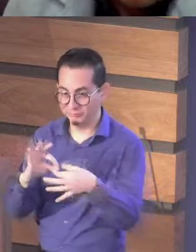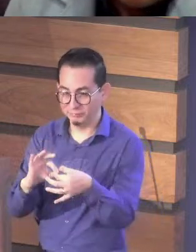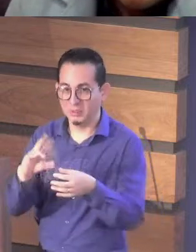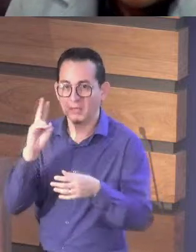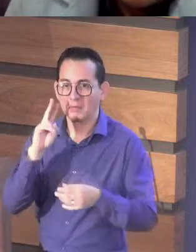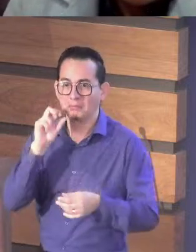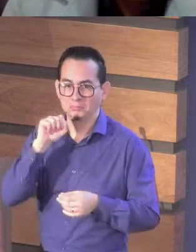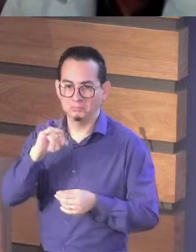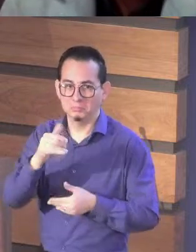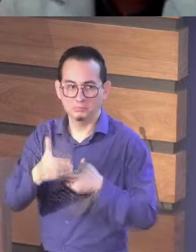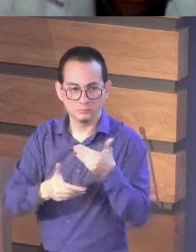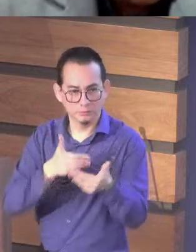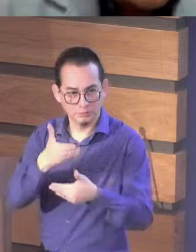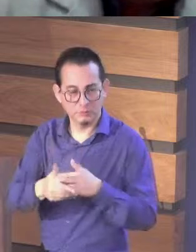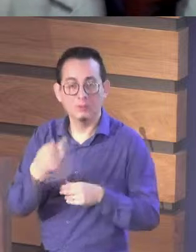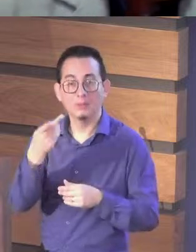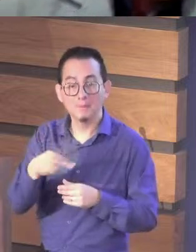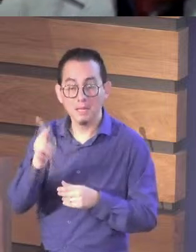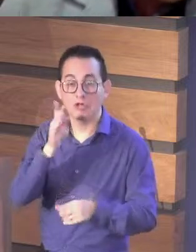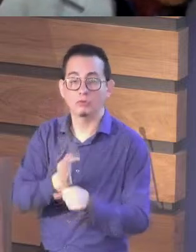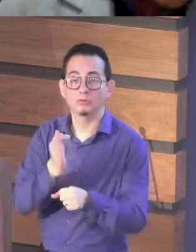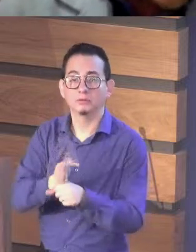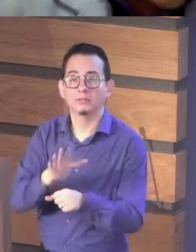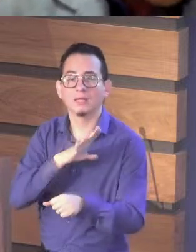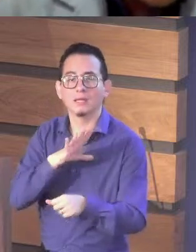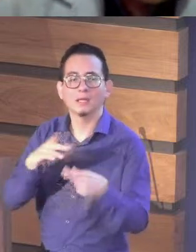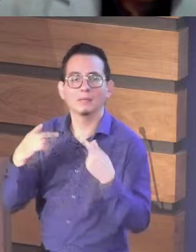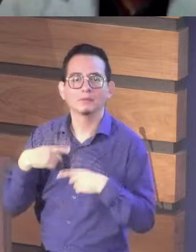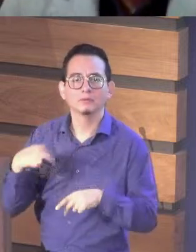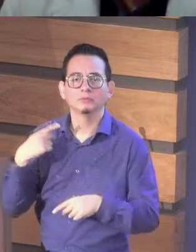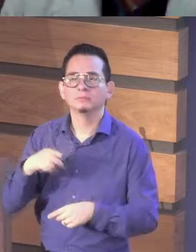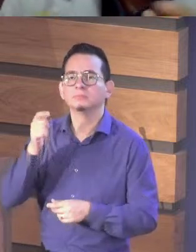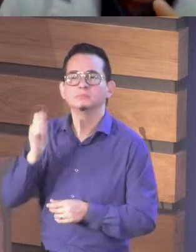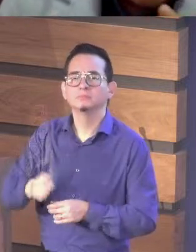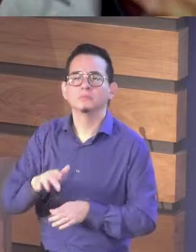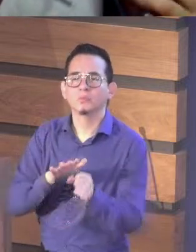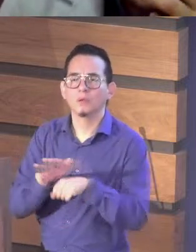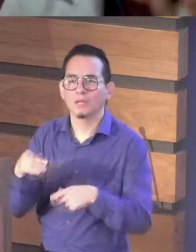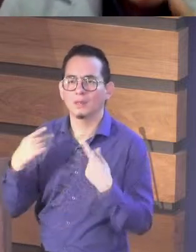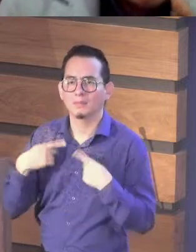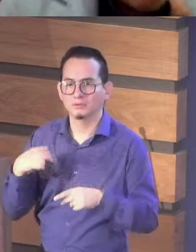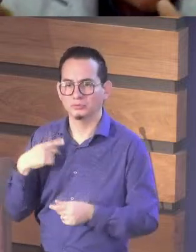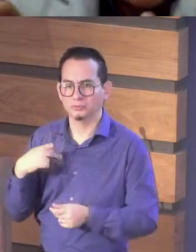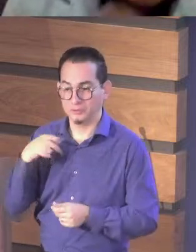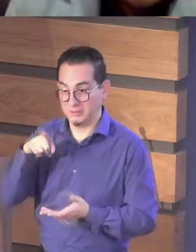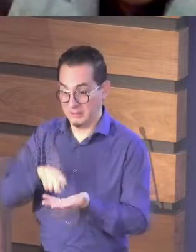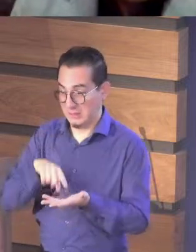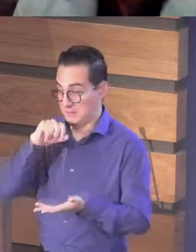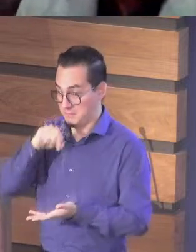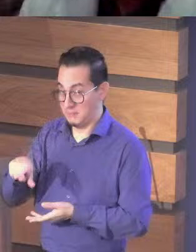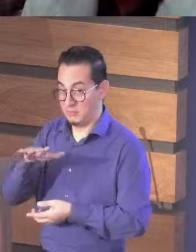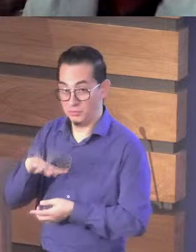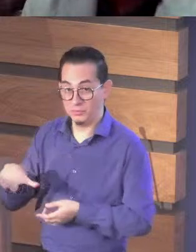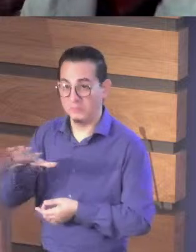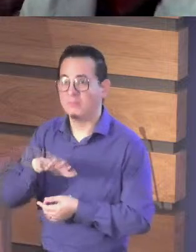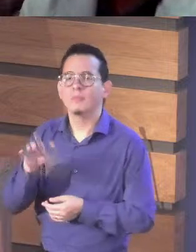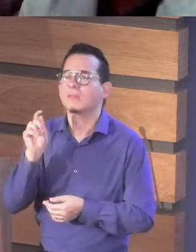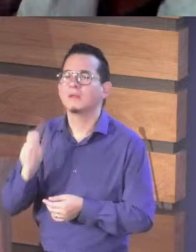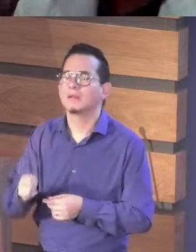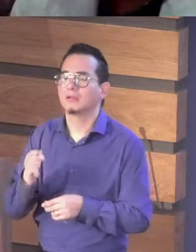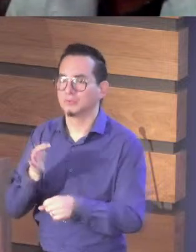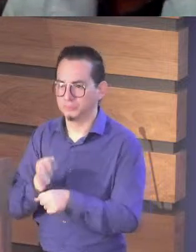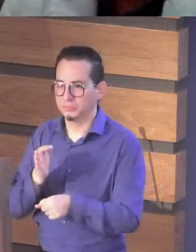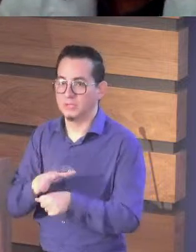es, por ejemplo, el peso corporal y el daño acústico. Y bueno, hay que tener en cuenta que aquí no hay una relación estadística